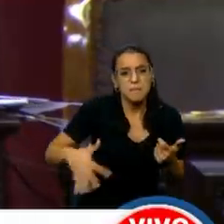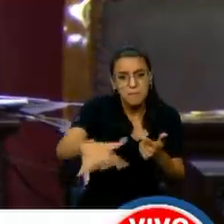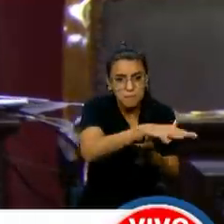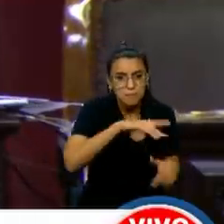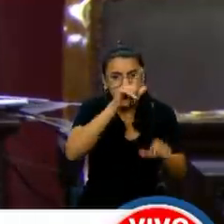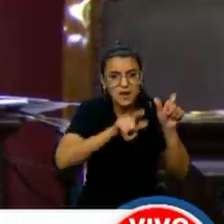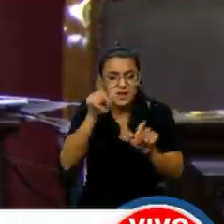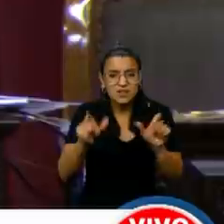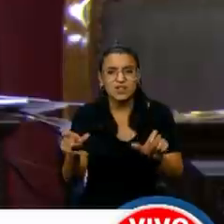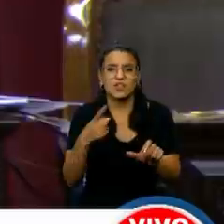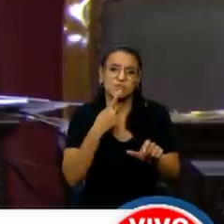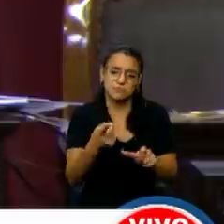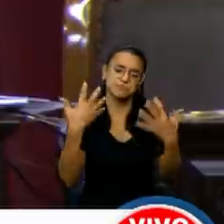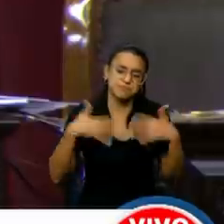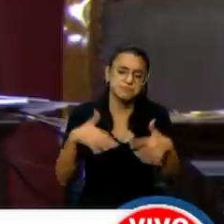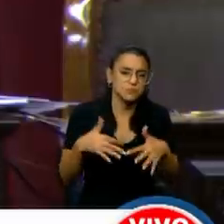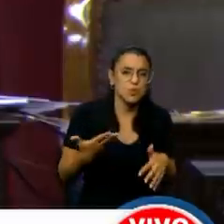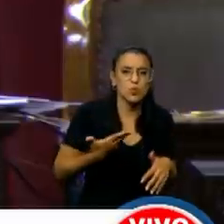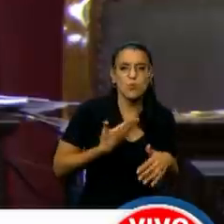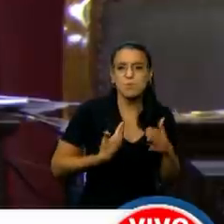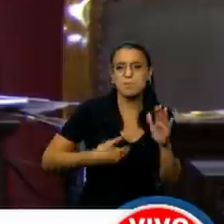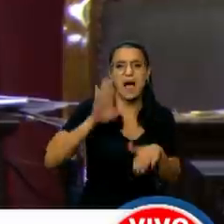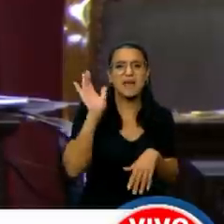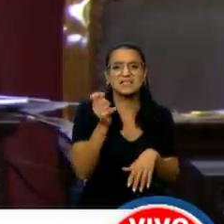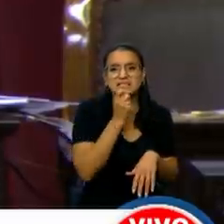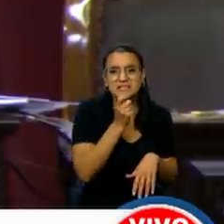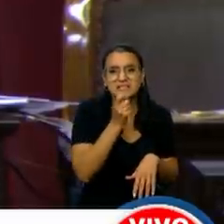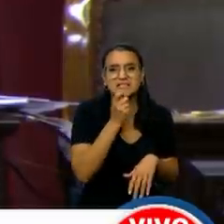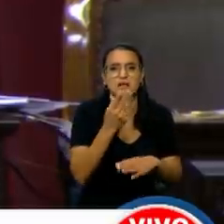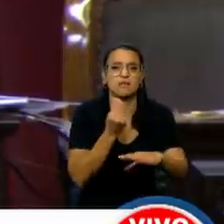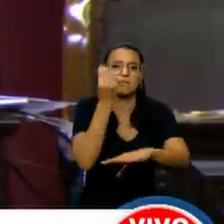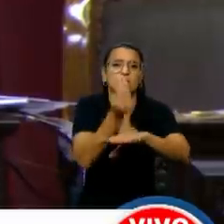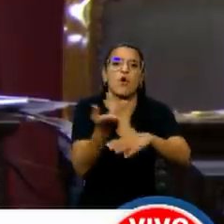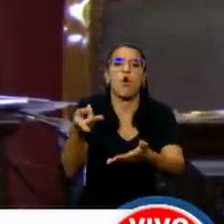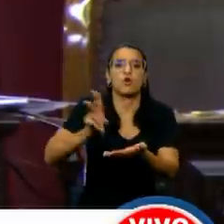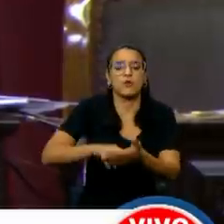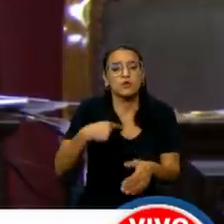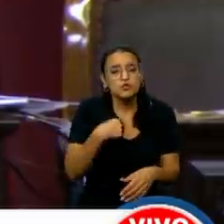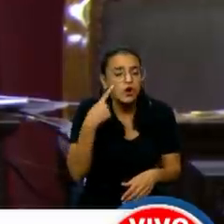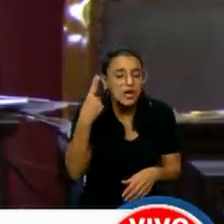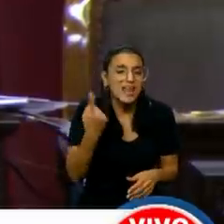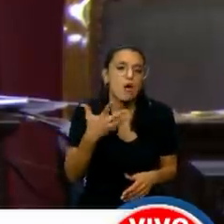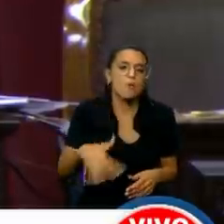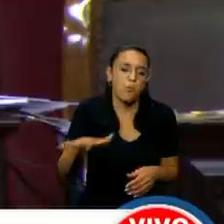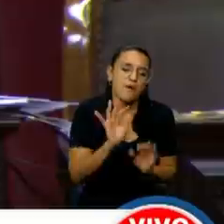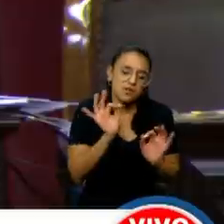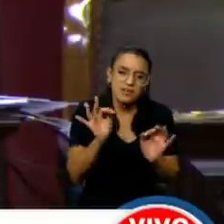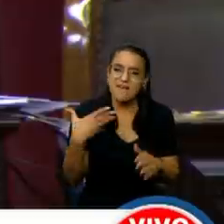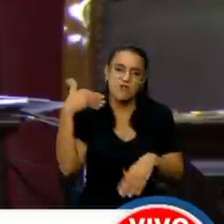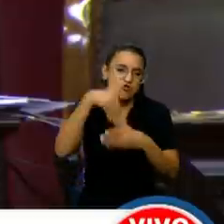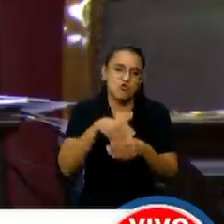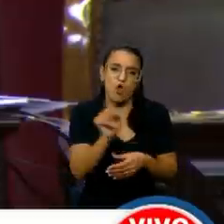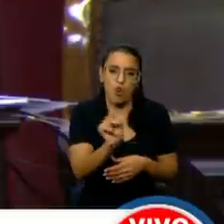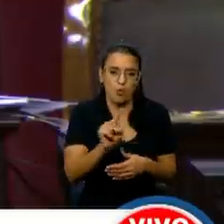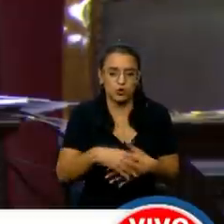hubiera sido mucho más duro todavía si hubieran sido reelectos creo que el pueblo es sabio y no lo votó